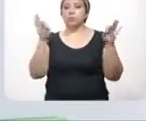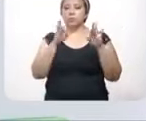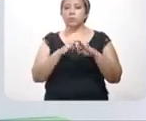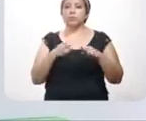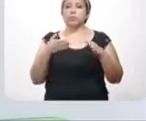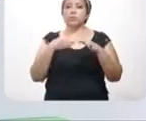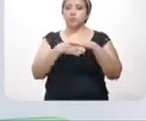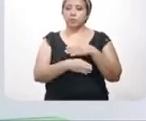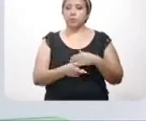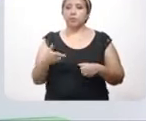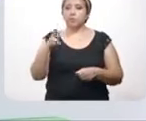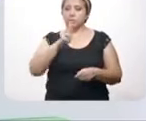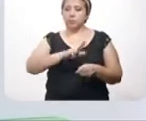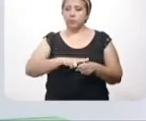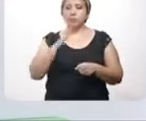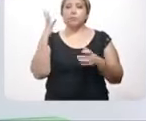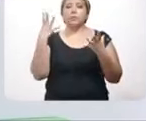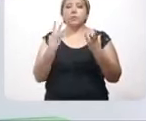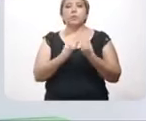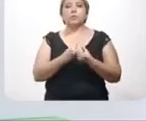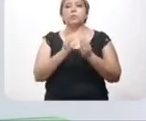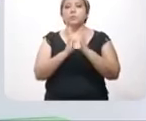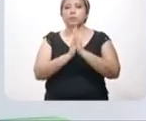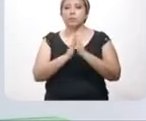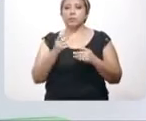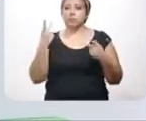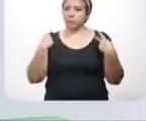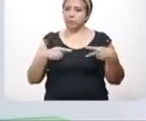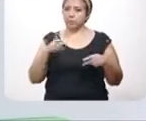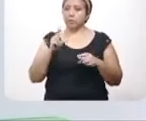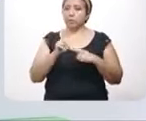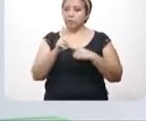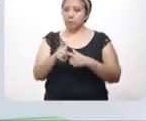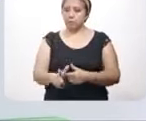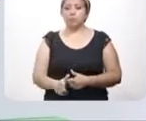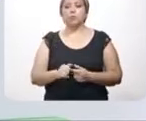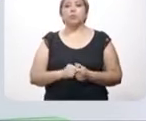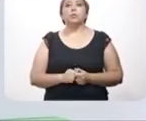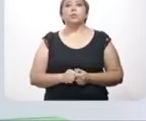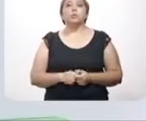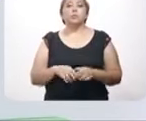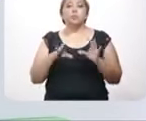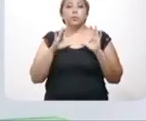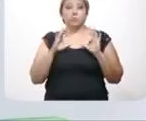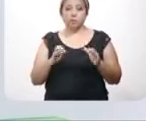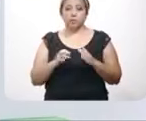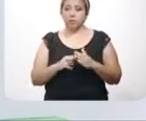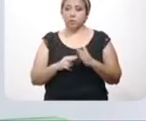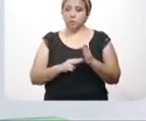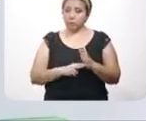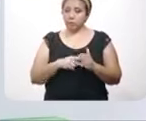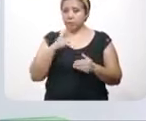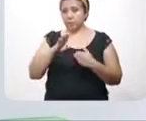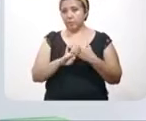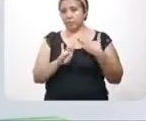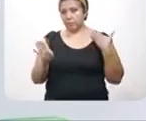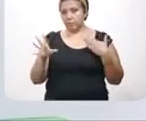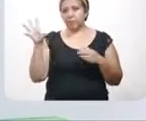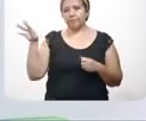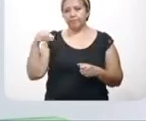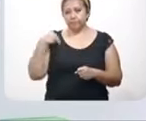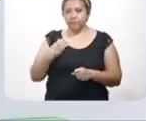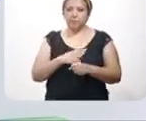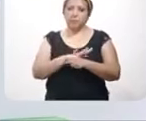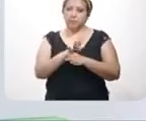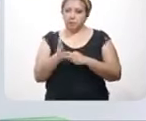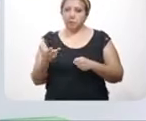en los ingresos hospitalarios, por lo que pedimos a la población no bajar la guardia y continuar actuando con responsabilidad y siguiendo las medidas sanitarias